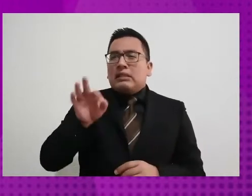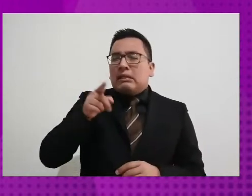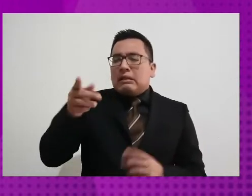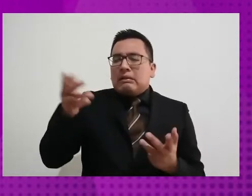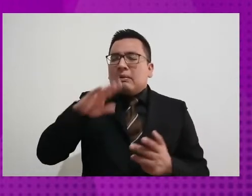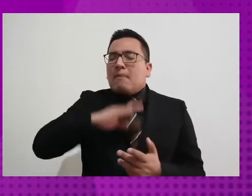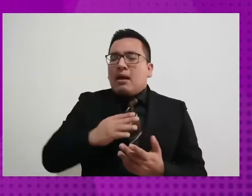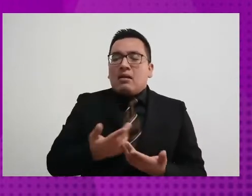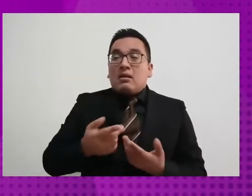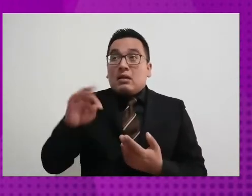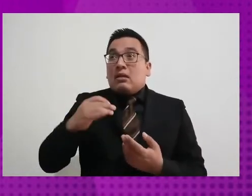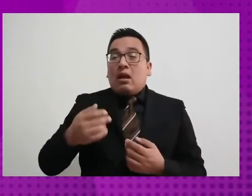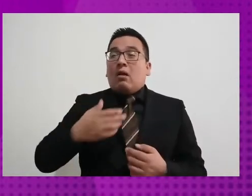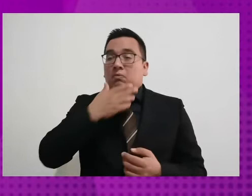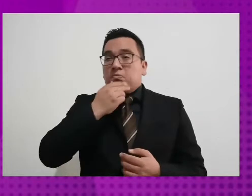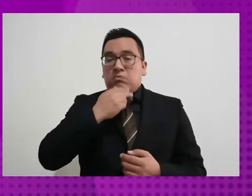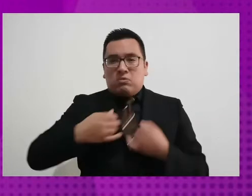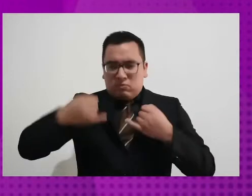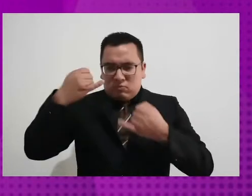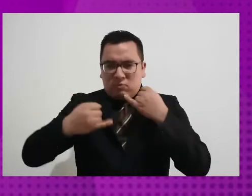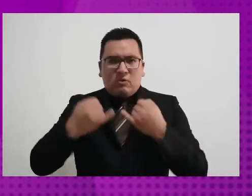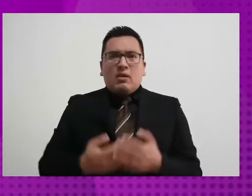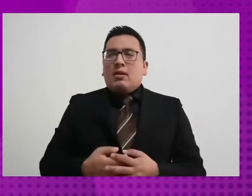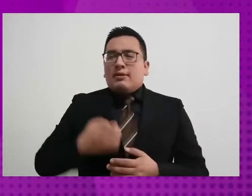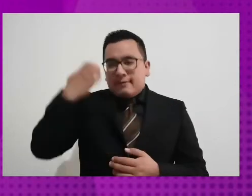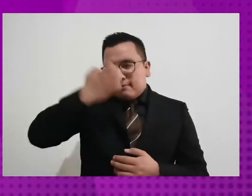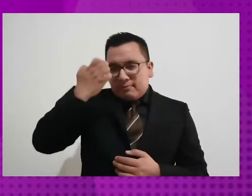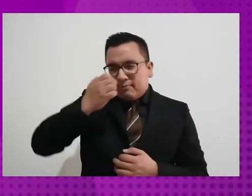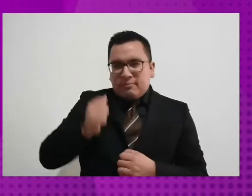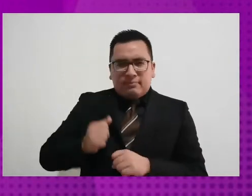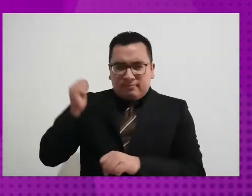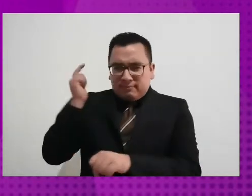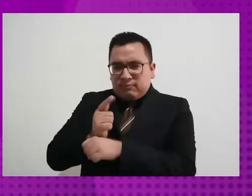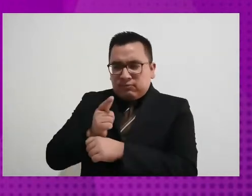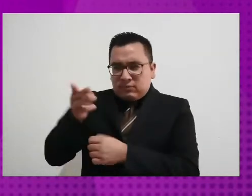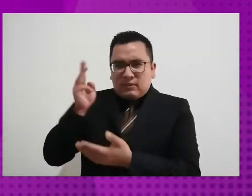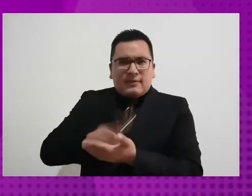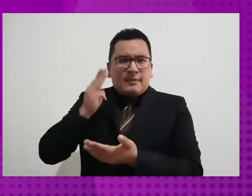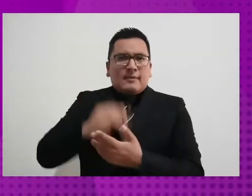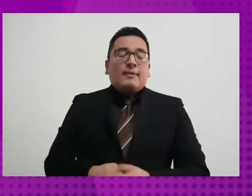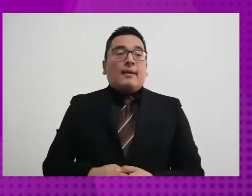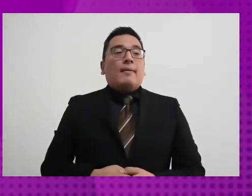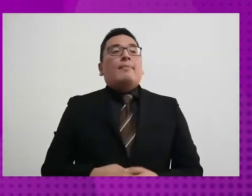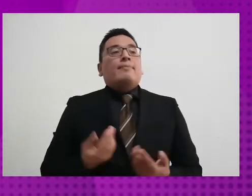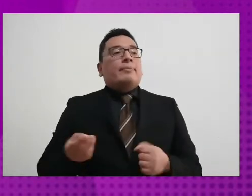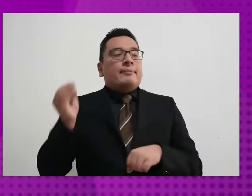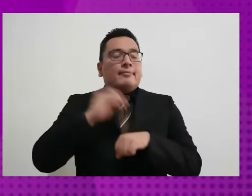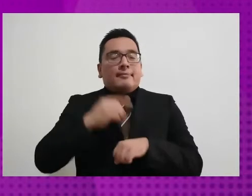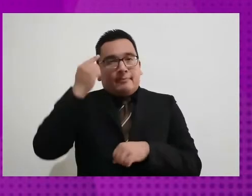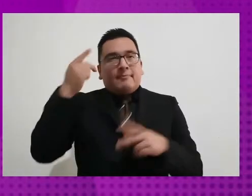determinó por resolución firme que cometieron violencia política en razón de género, y saber entonces cuáles son los nombres y